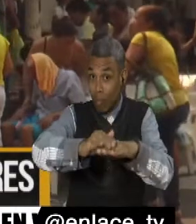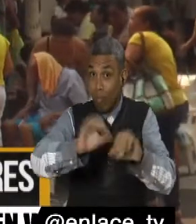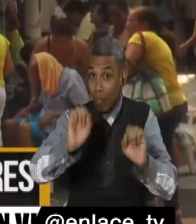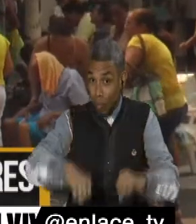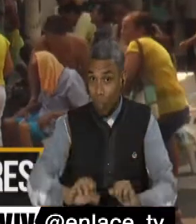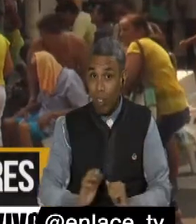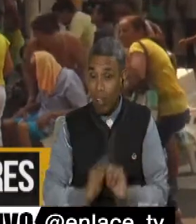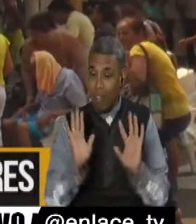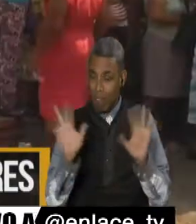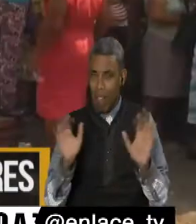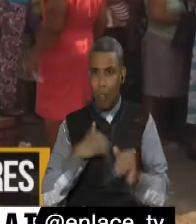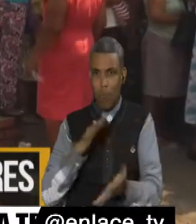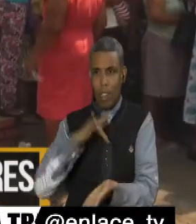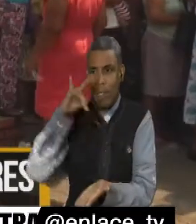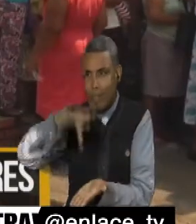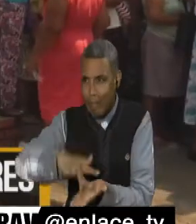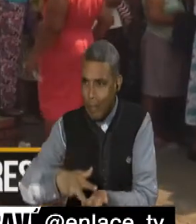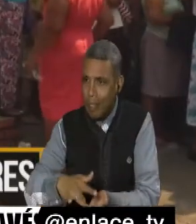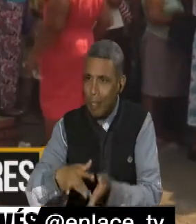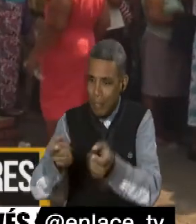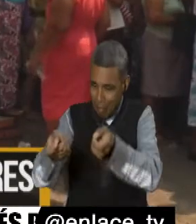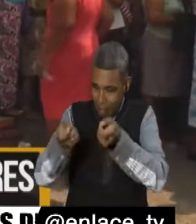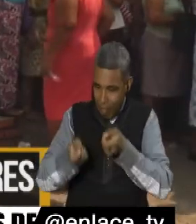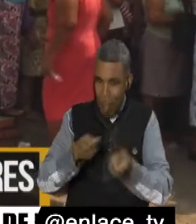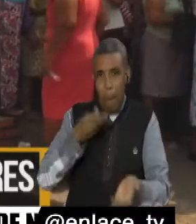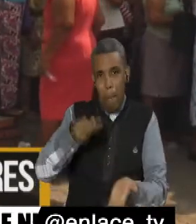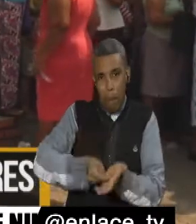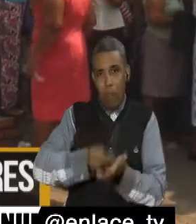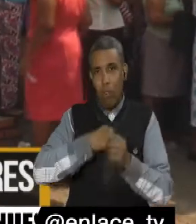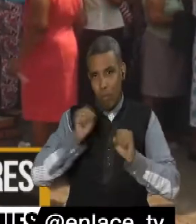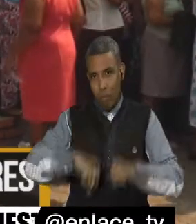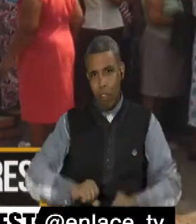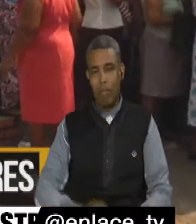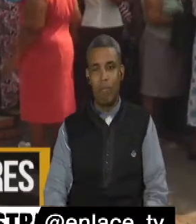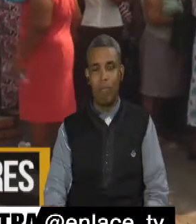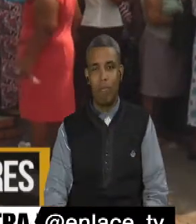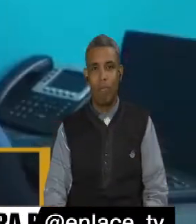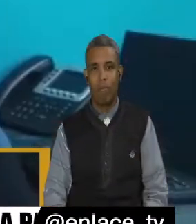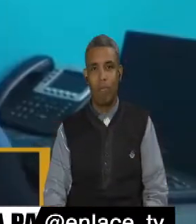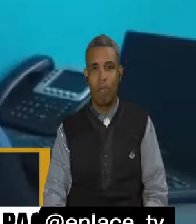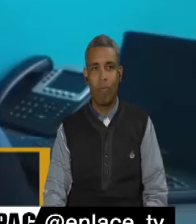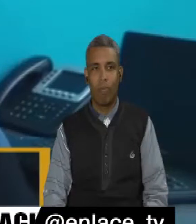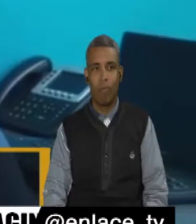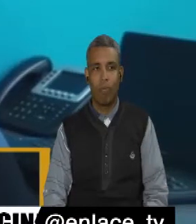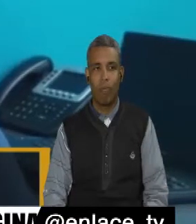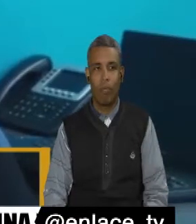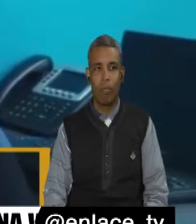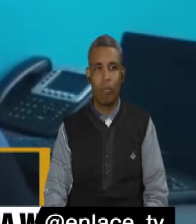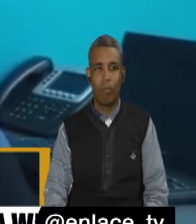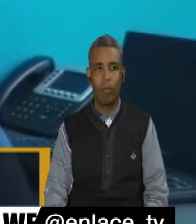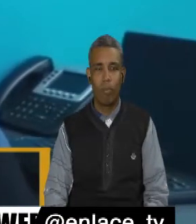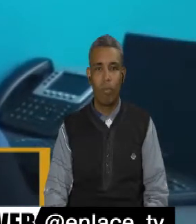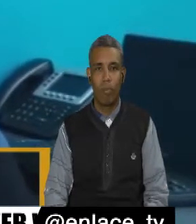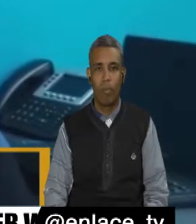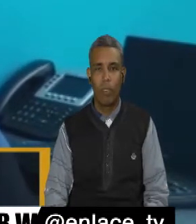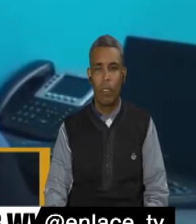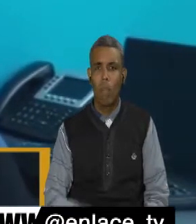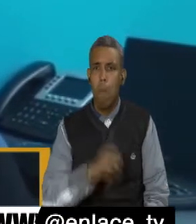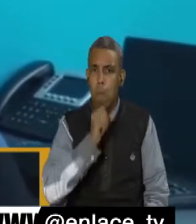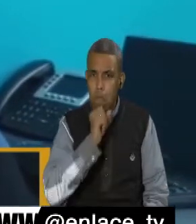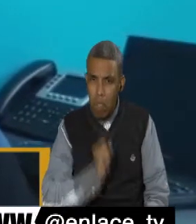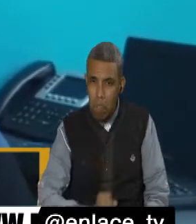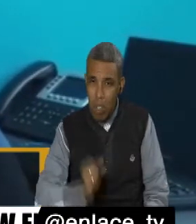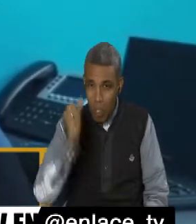esta entidad para que puedan reclamar el recurso económico. Los adultos mayores beneficiarios del programa Colombia Mayor, a que